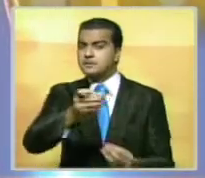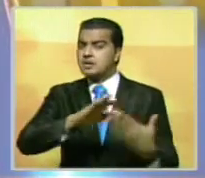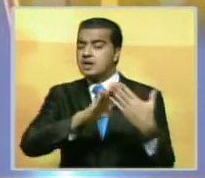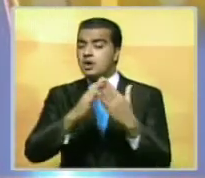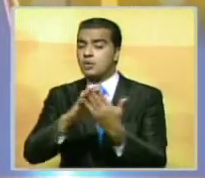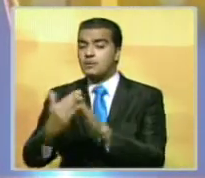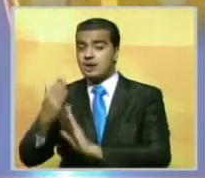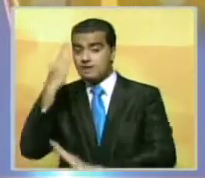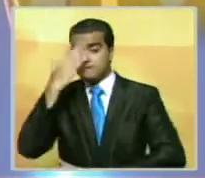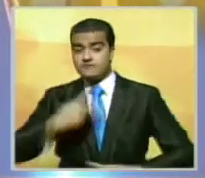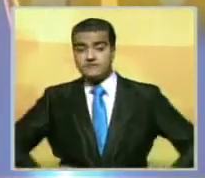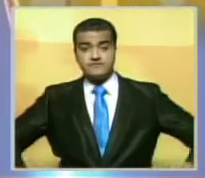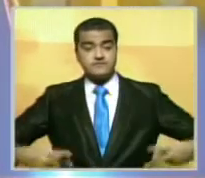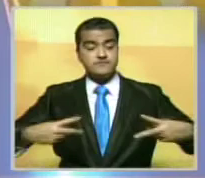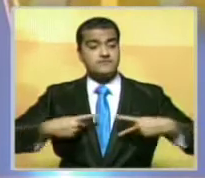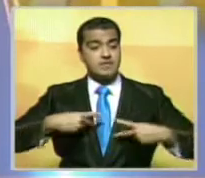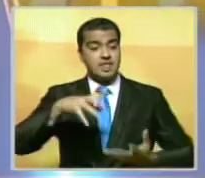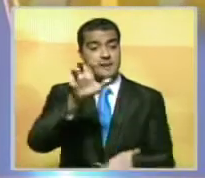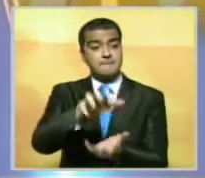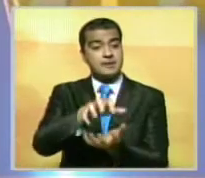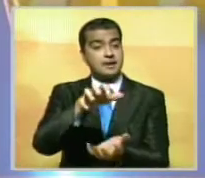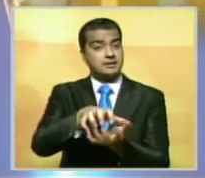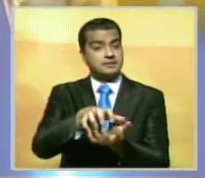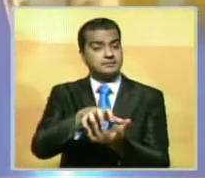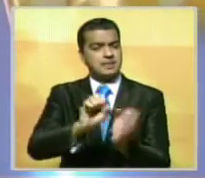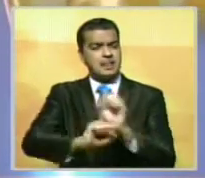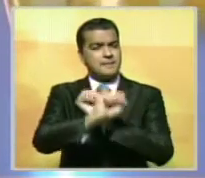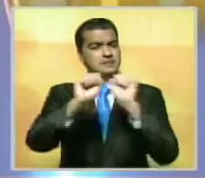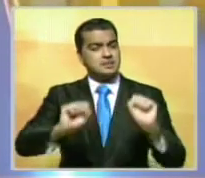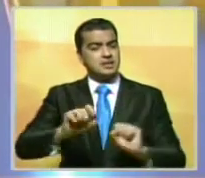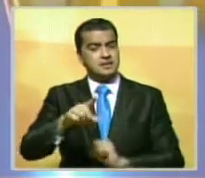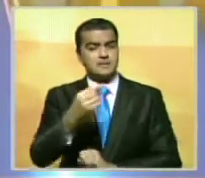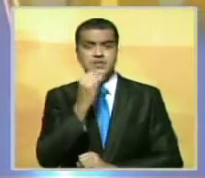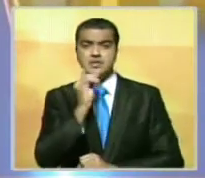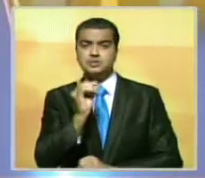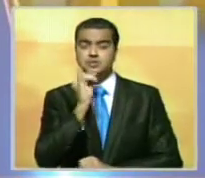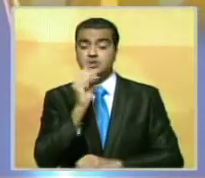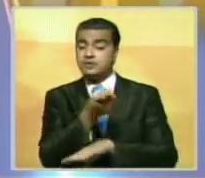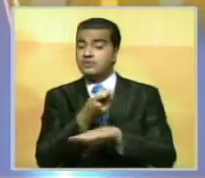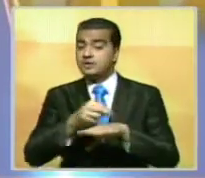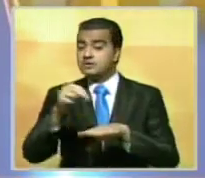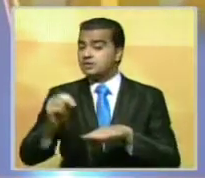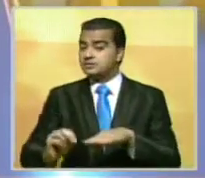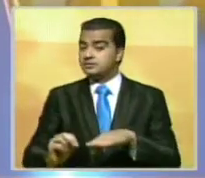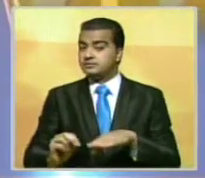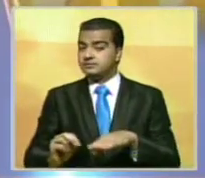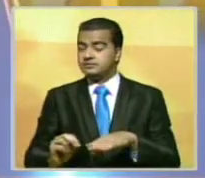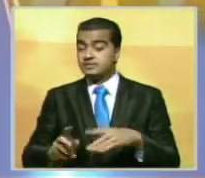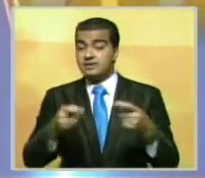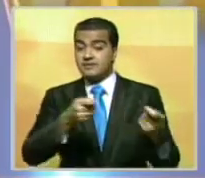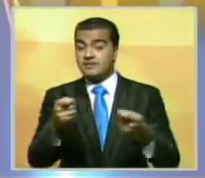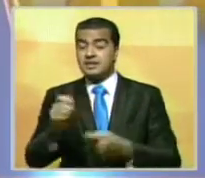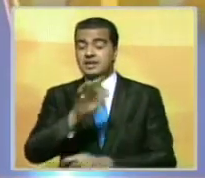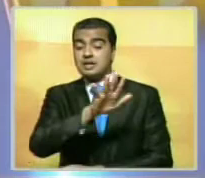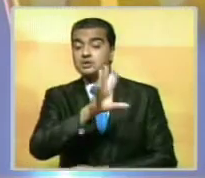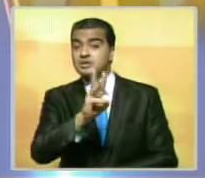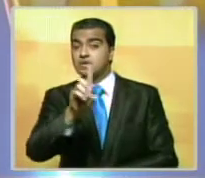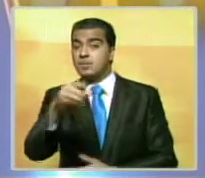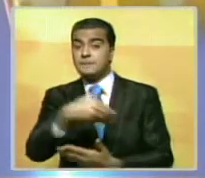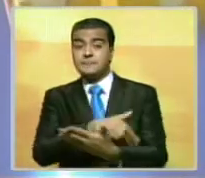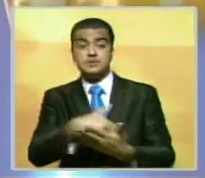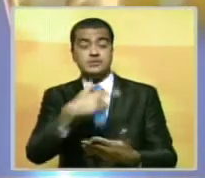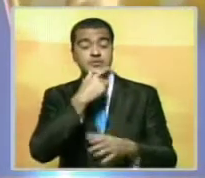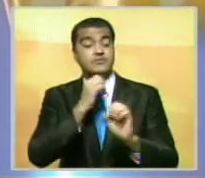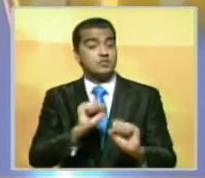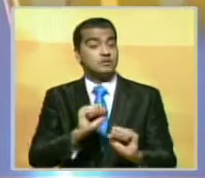comunidad y las fuerzas vivas de la isla de Margarita. Más temprano, Gabriel Radonsky denunció que el gobierno nacional adeuda 561 millones de bolívares